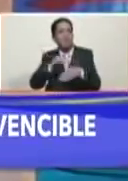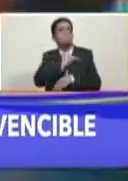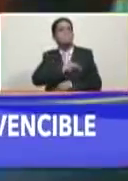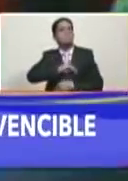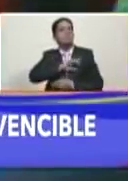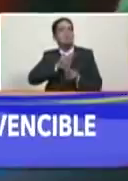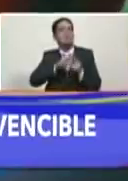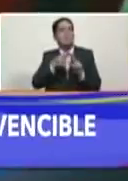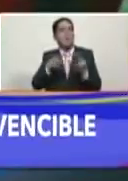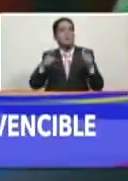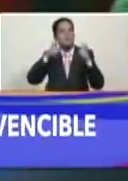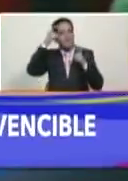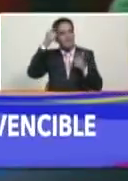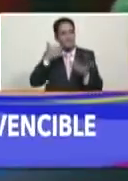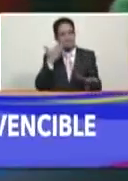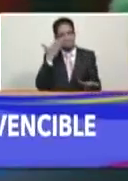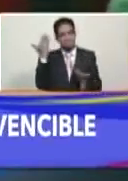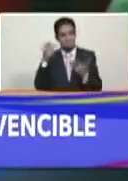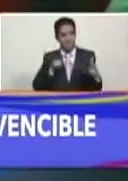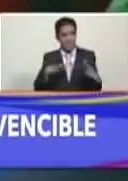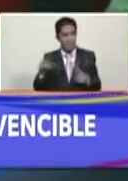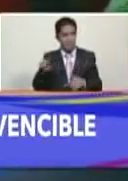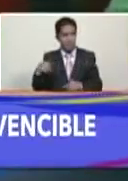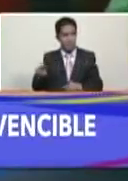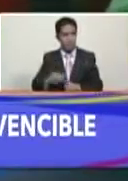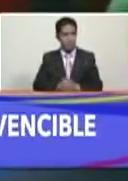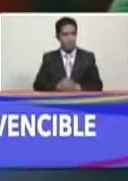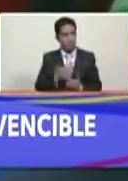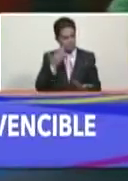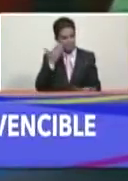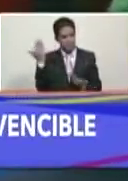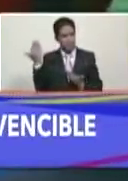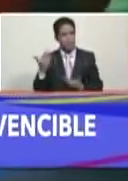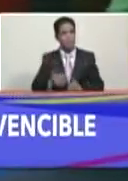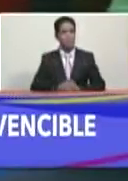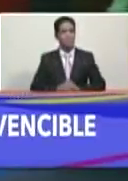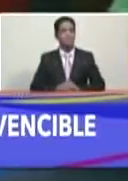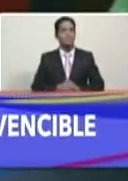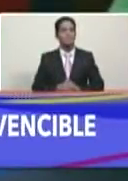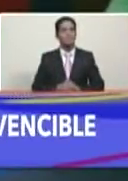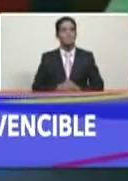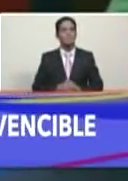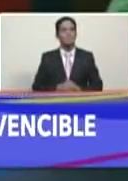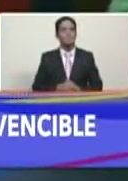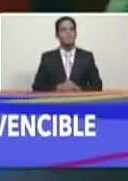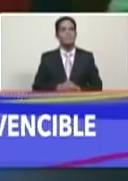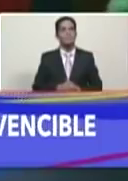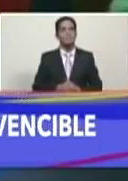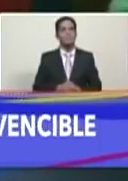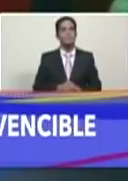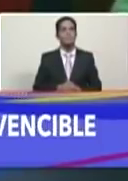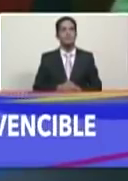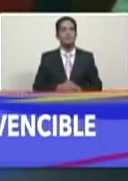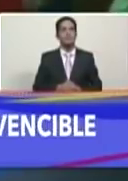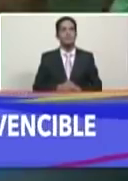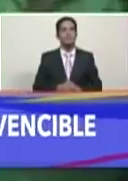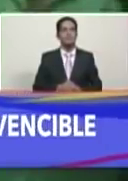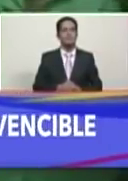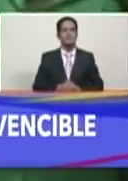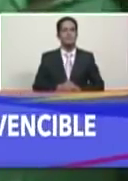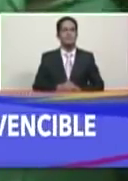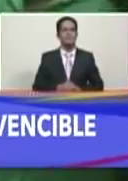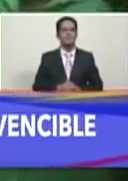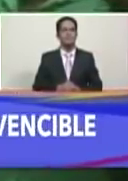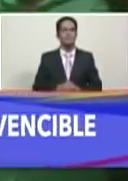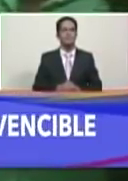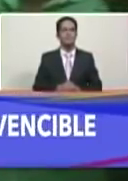Chávez en la Candelaria. ¿Estamos listos? Adelante, Mimú Vargas, adelante. Mimú Vargas, adelante. Bueno,